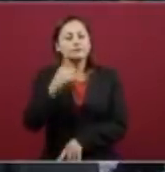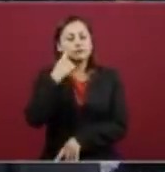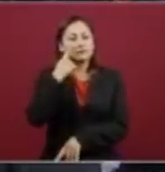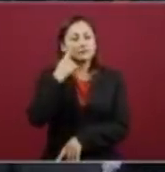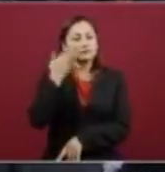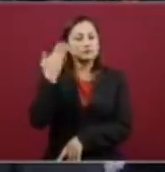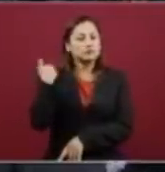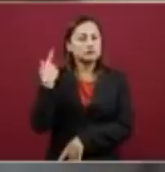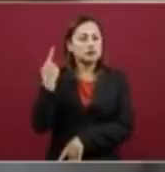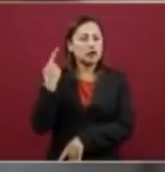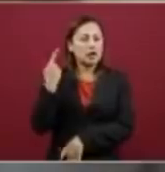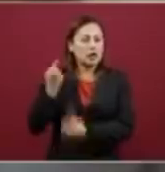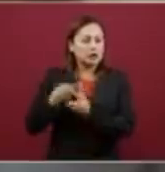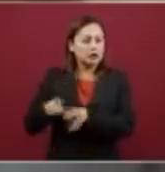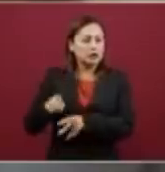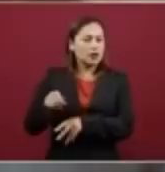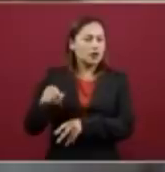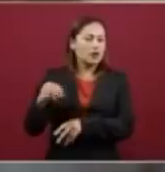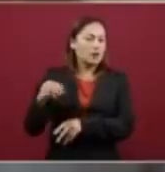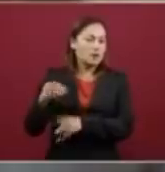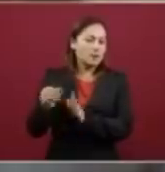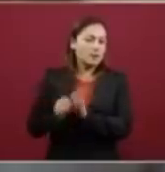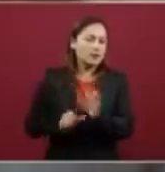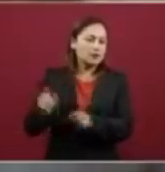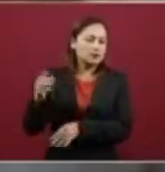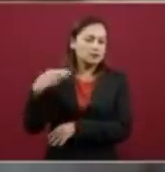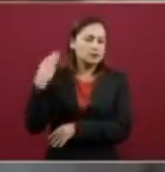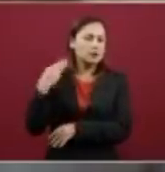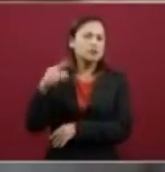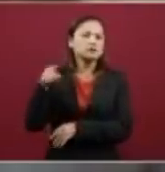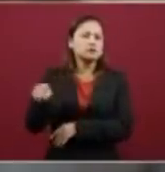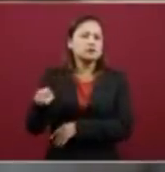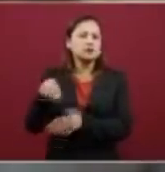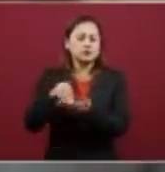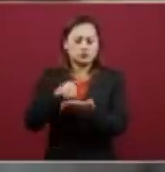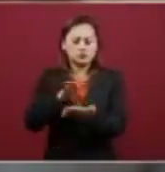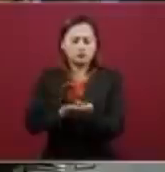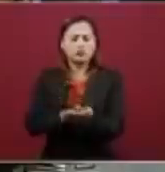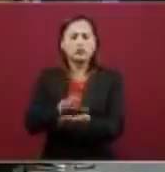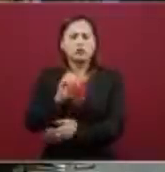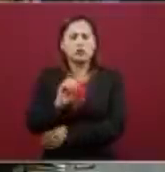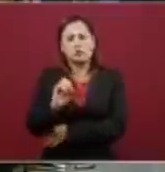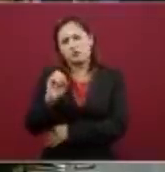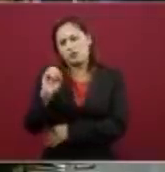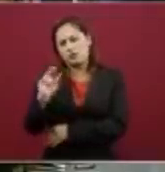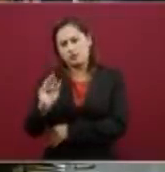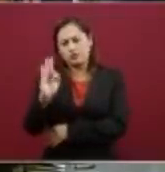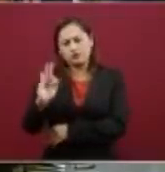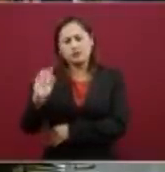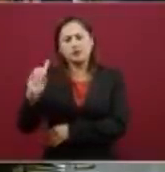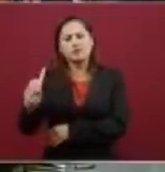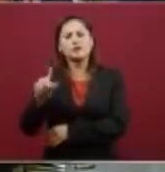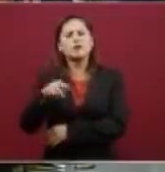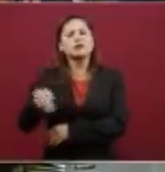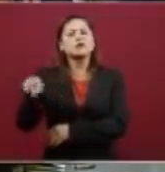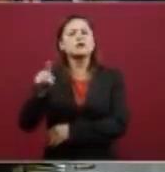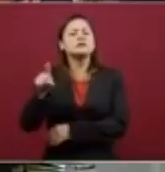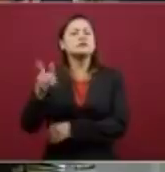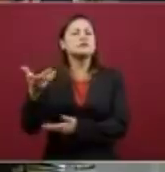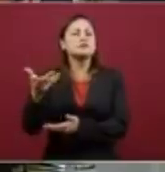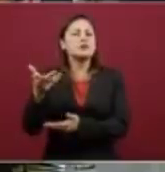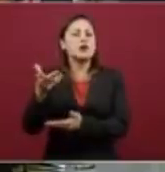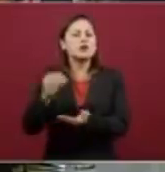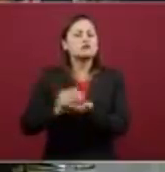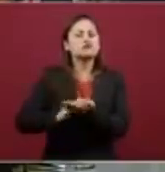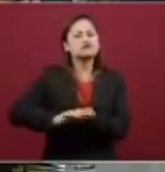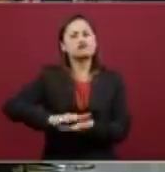director del IMSS, Germán Martínez, publicó en el Diario Oficial de la Federación aumento por la atención de servicios médicos